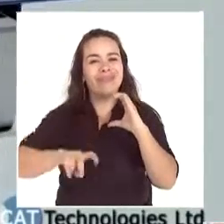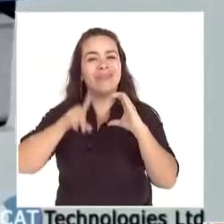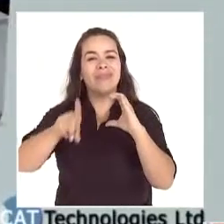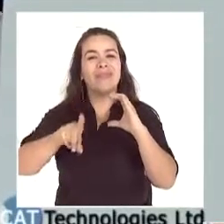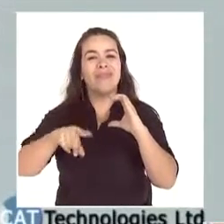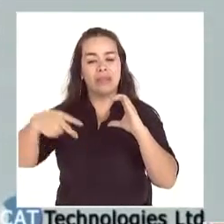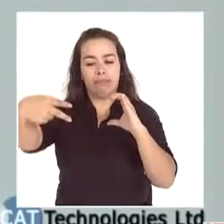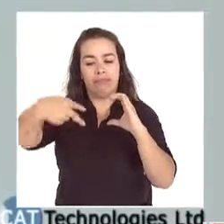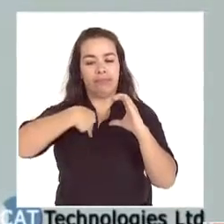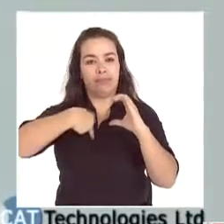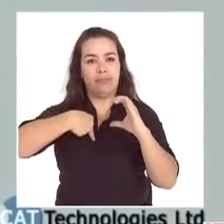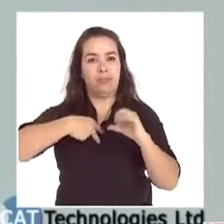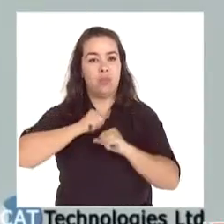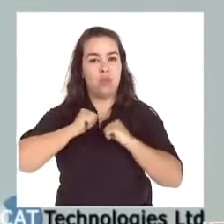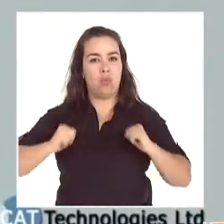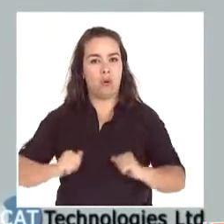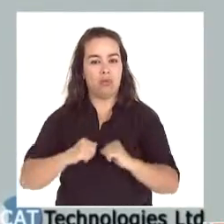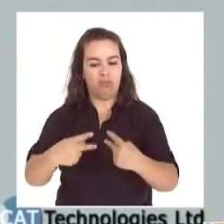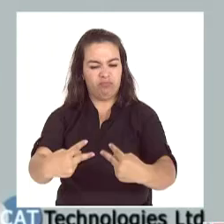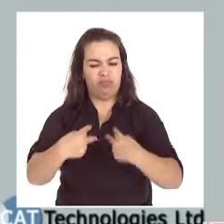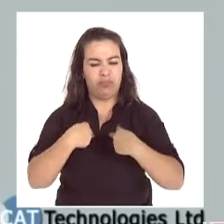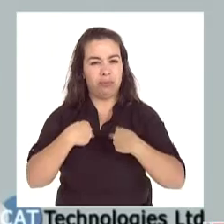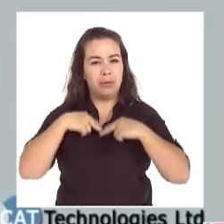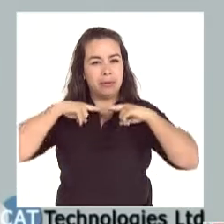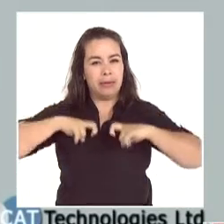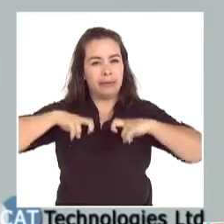alcanzar las arterias del corazón, y